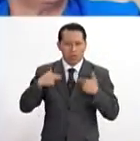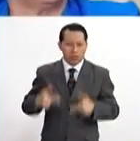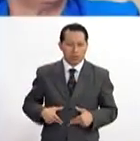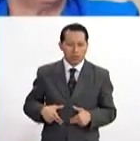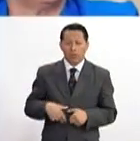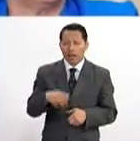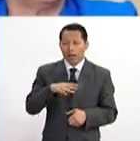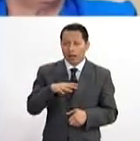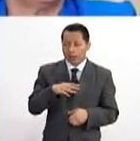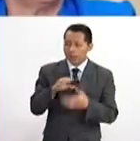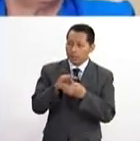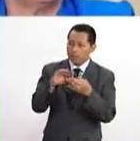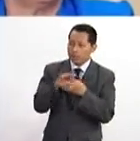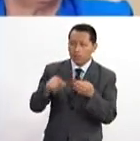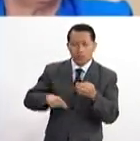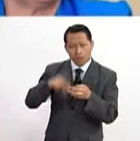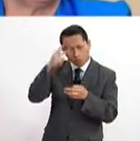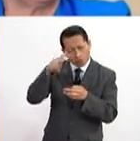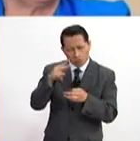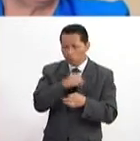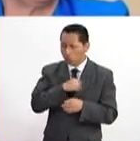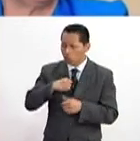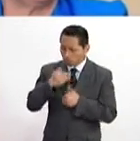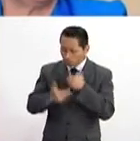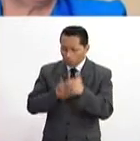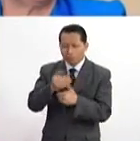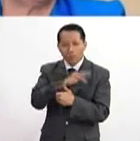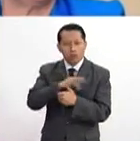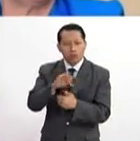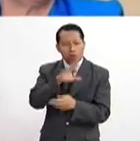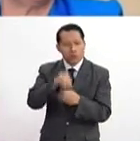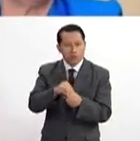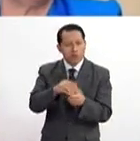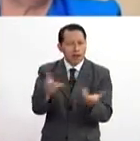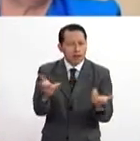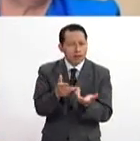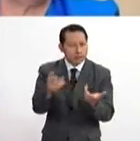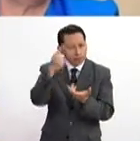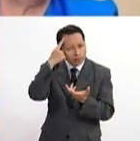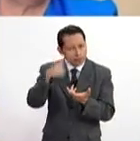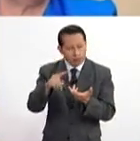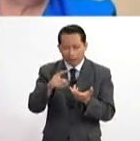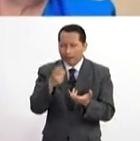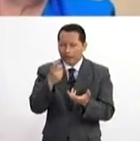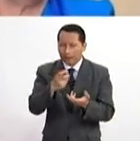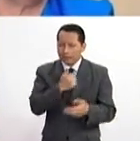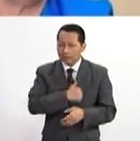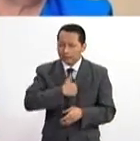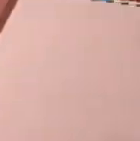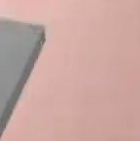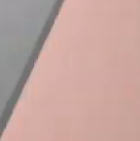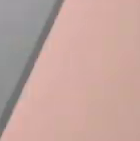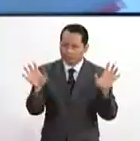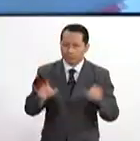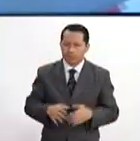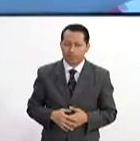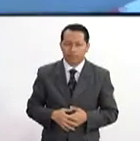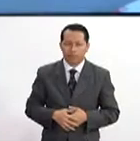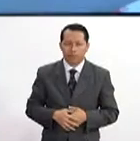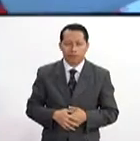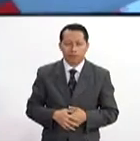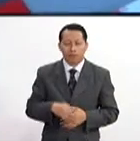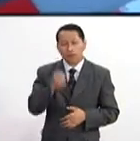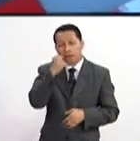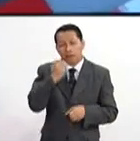el compromiso del gobierno mexicano para cooperar y dar los medios que permitan esclarecer esos lamentables hechos.